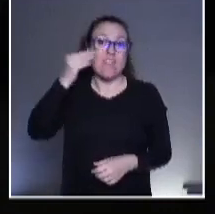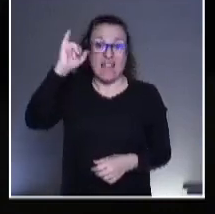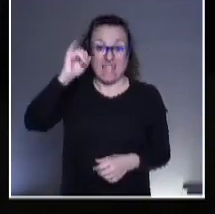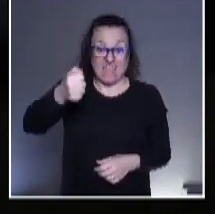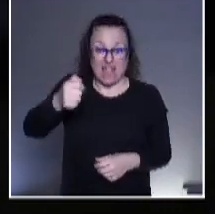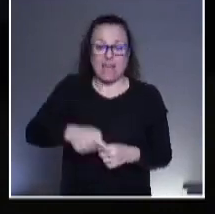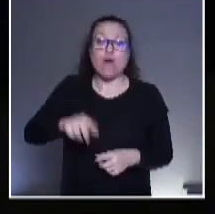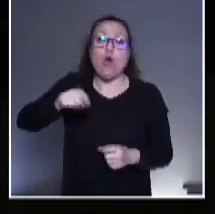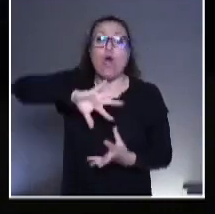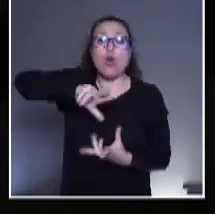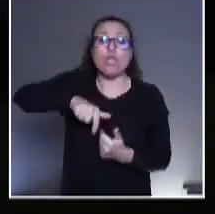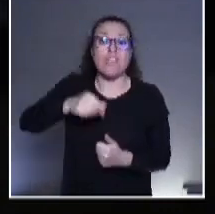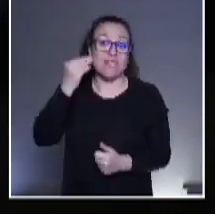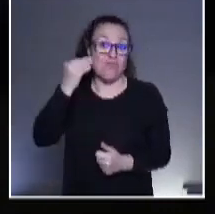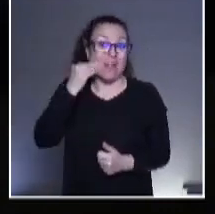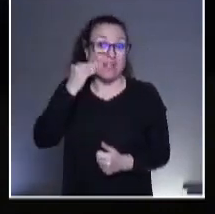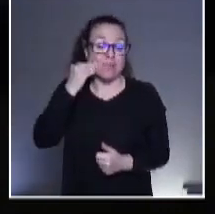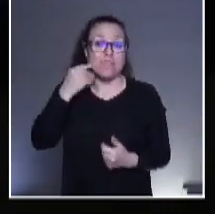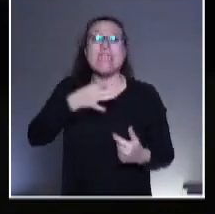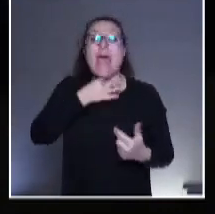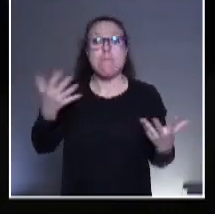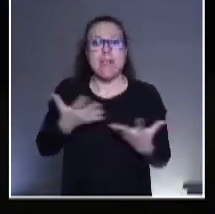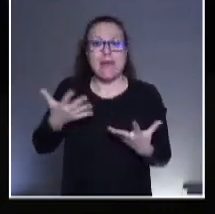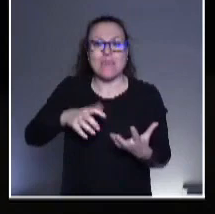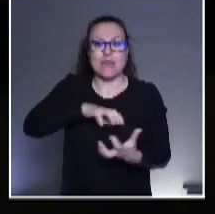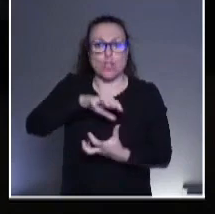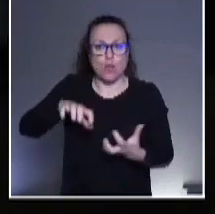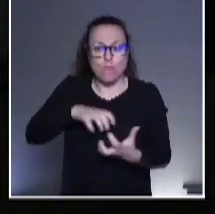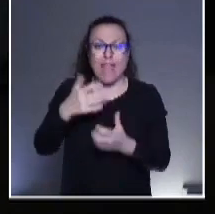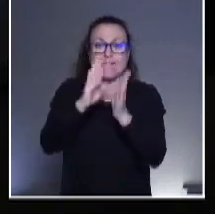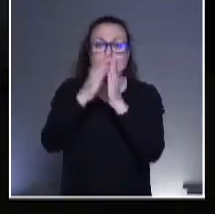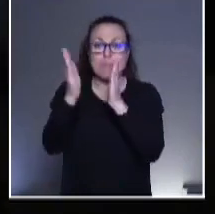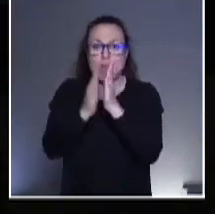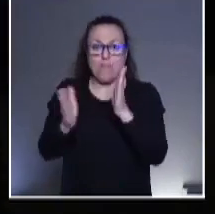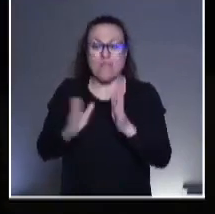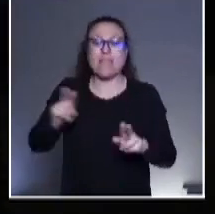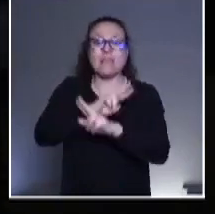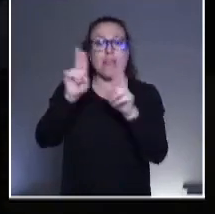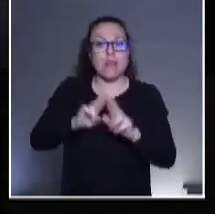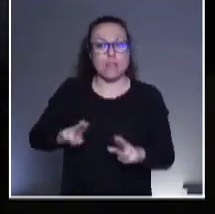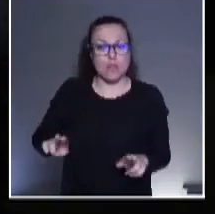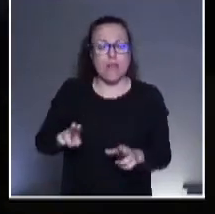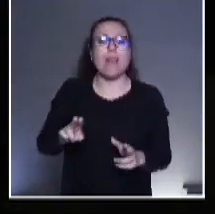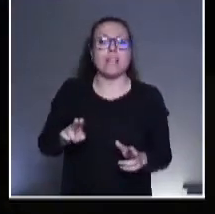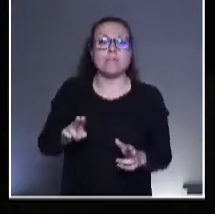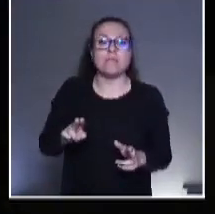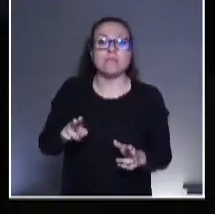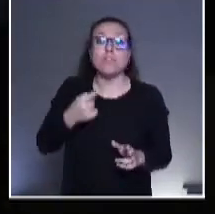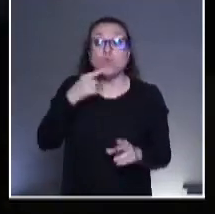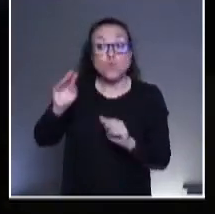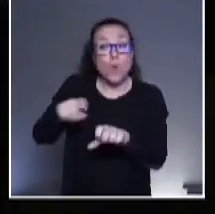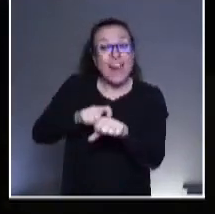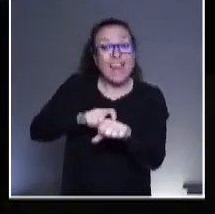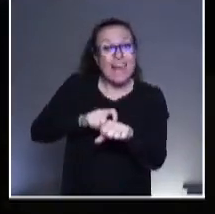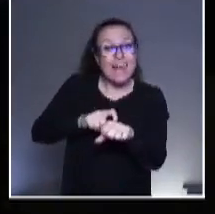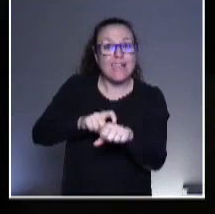noticias falsas. Las emergencias complejas, de acuerdo con la bibliografía internacional, se caracterizan por lo siguiente. Tienen un